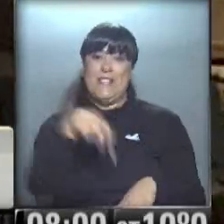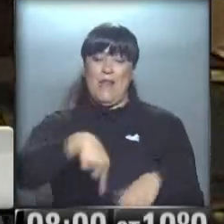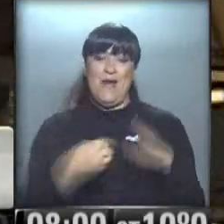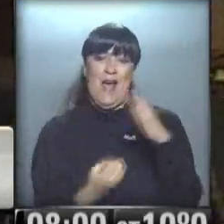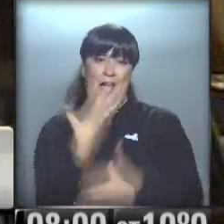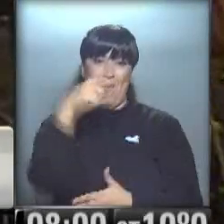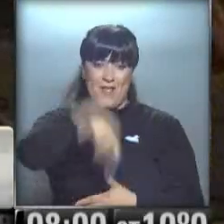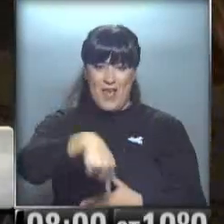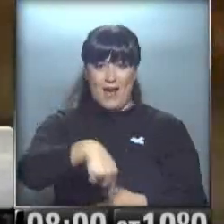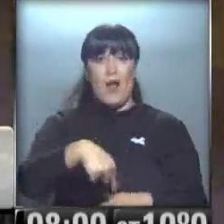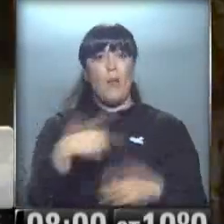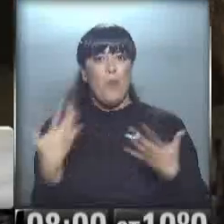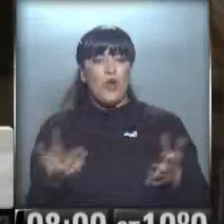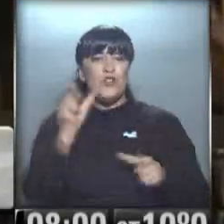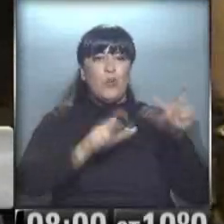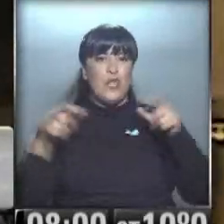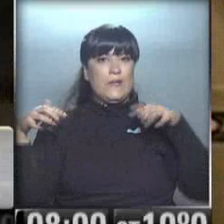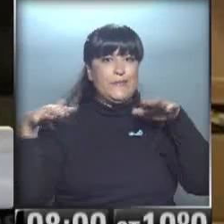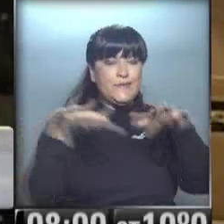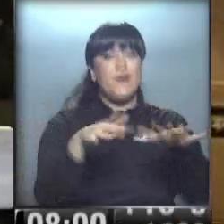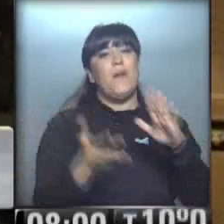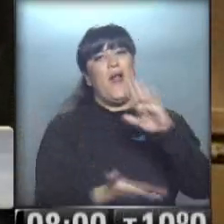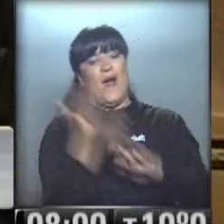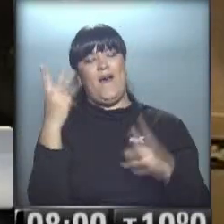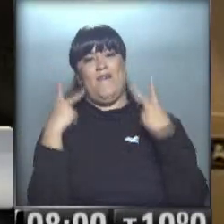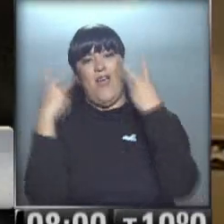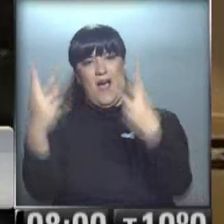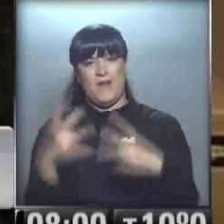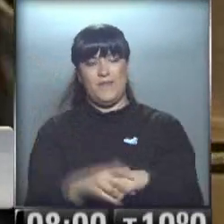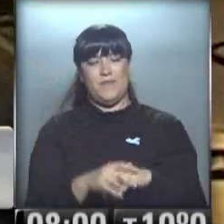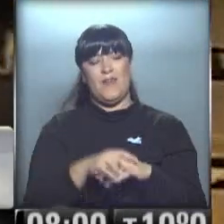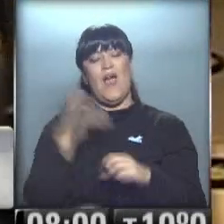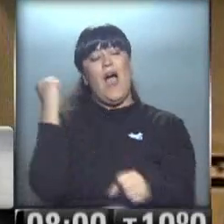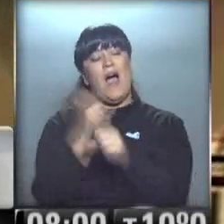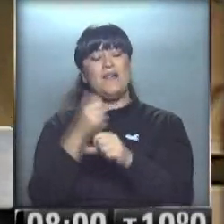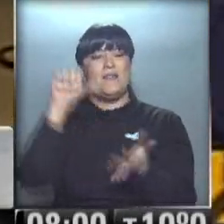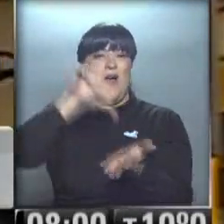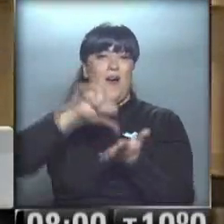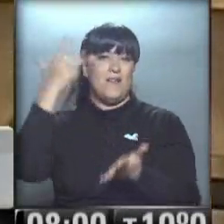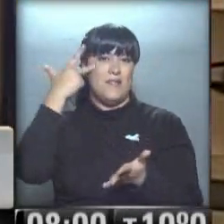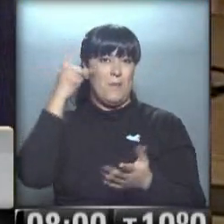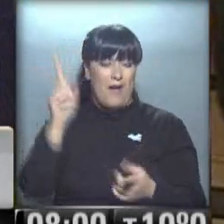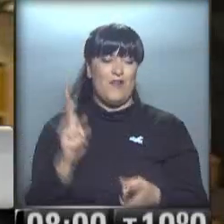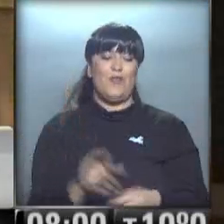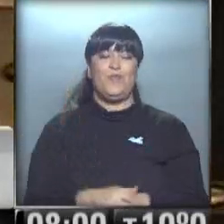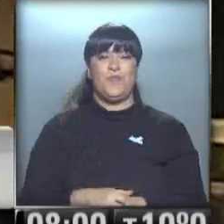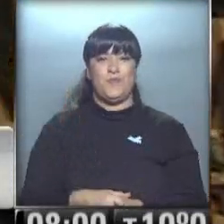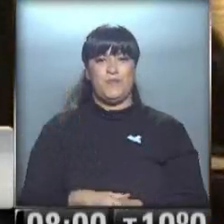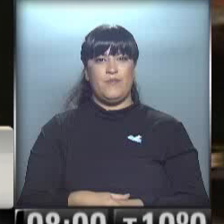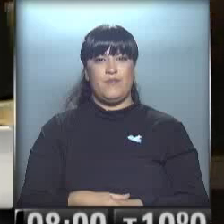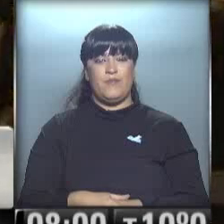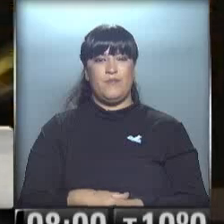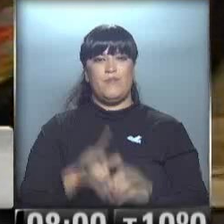que tanta gente se ha acercado hasta aquí, hasta el aeroparque, para viajar hasta San Pablo, como repetíamos recién